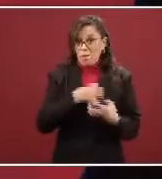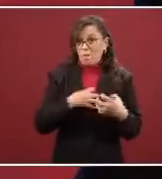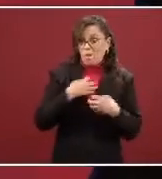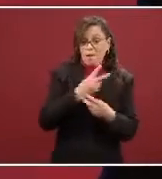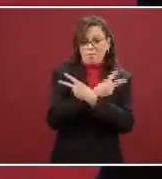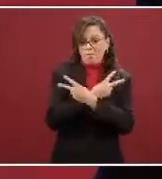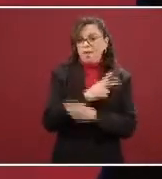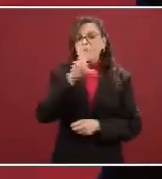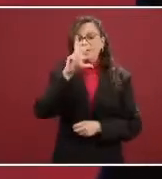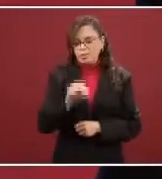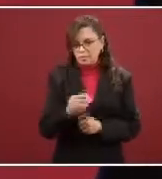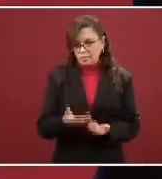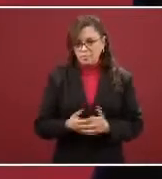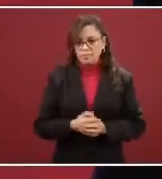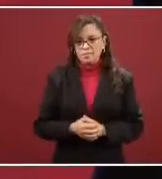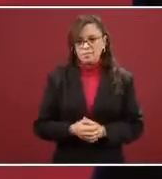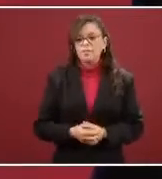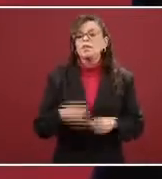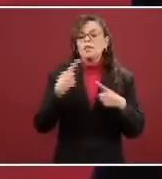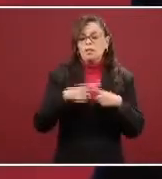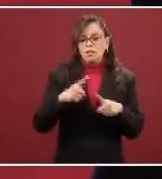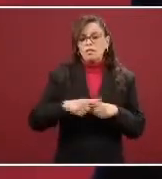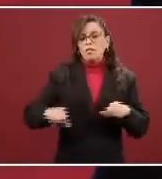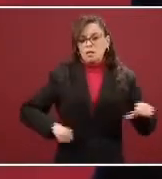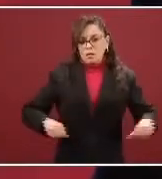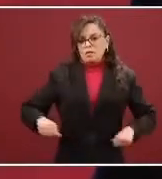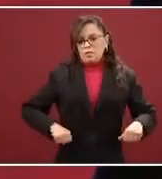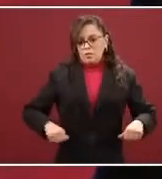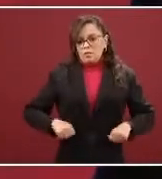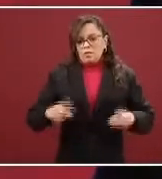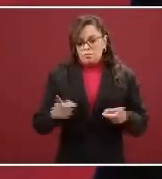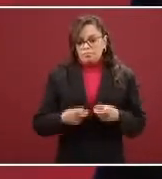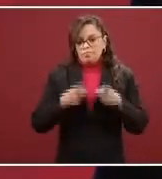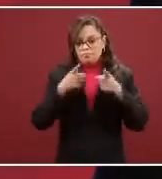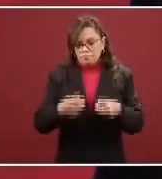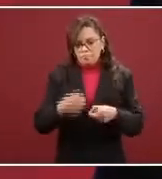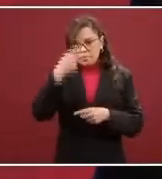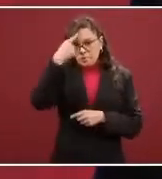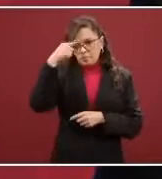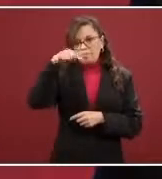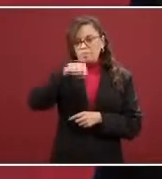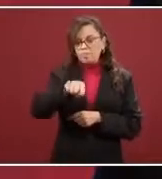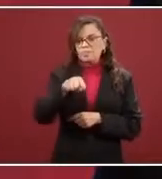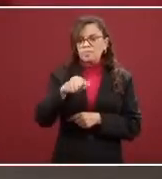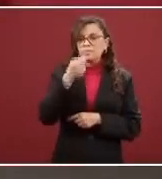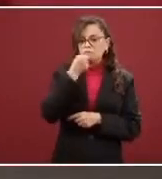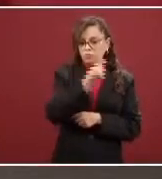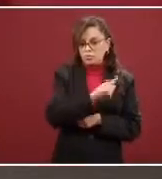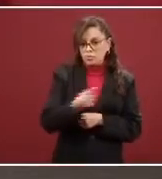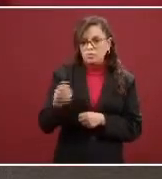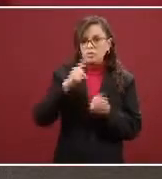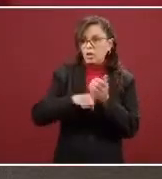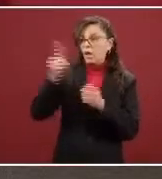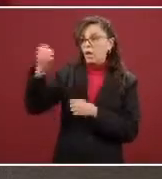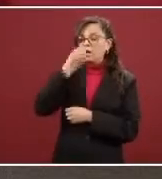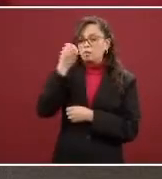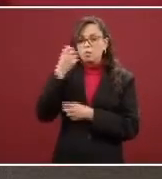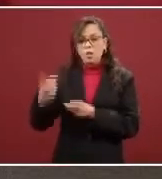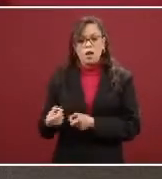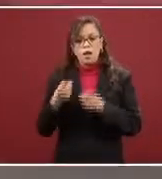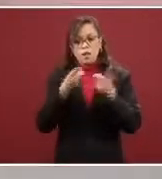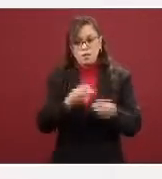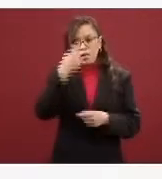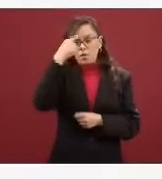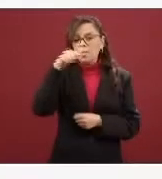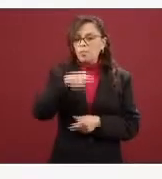va a haber actividades que se le va a dejar a los niños, actividades escolares. Entonces la idea es que tratar de mantener esta